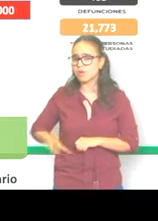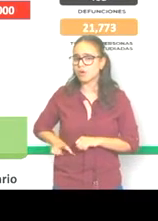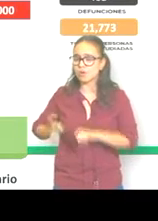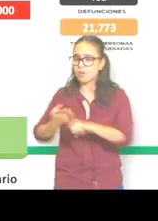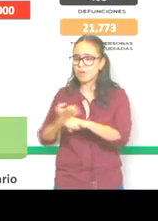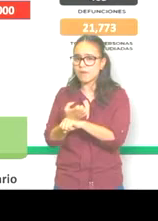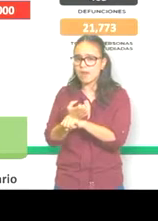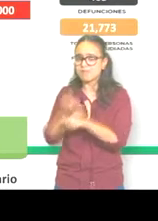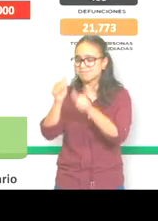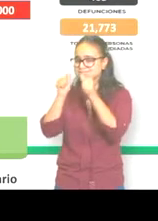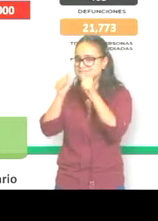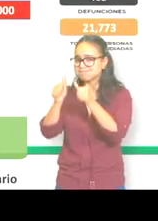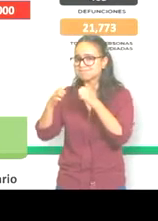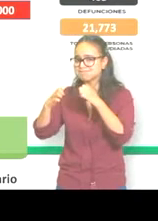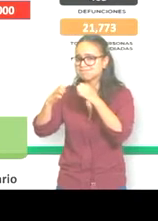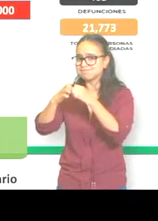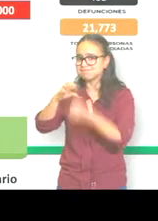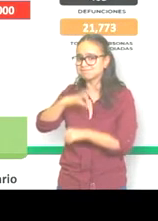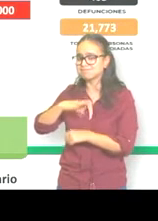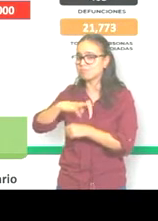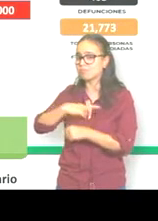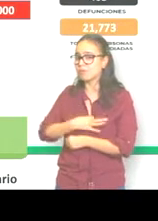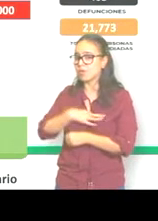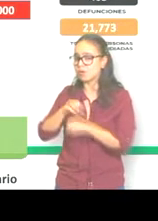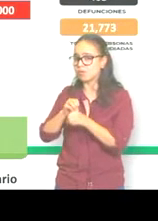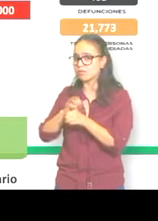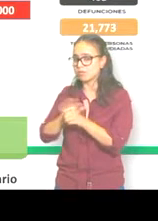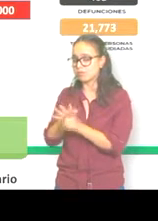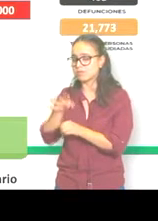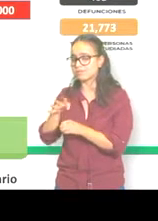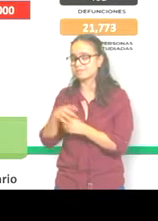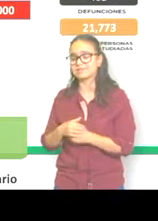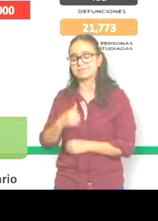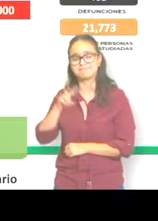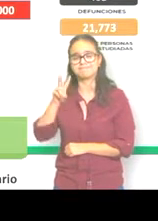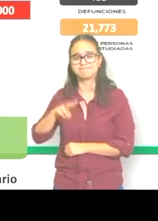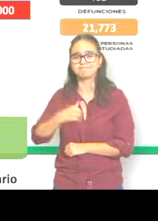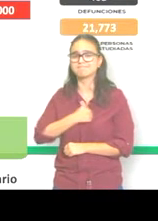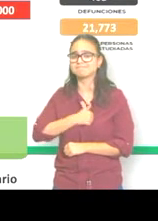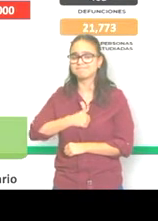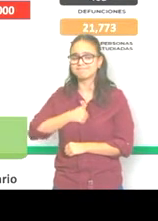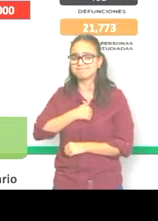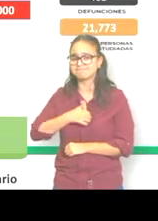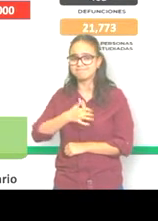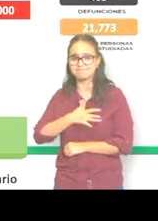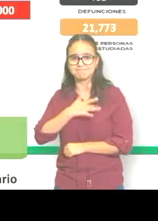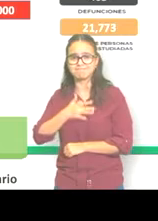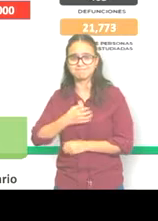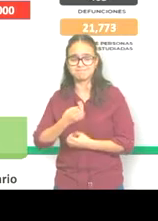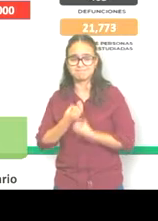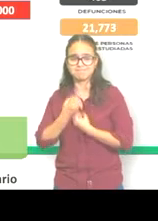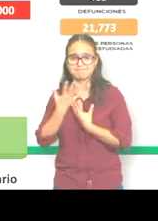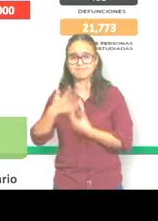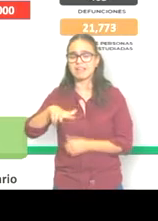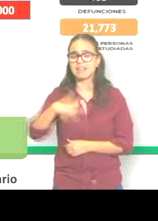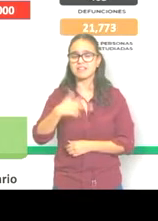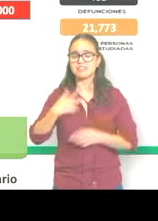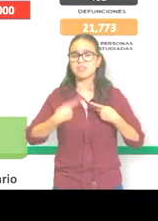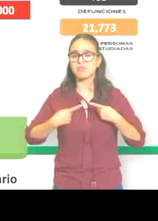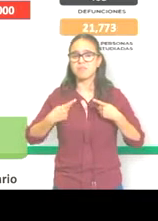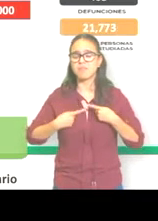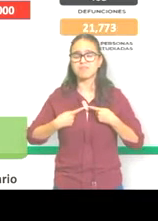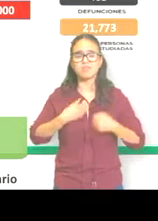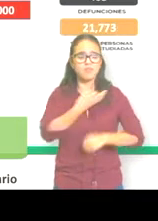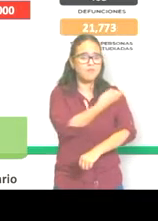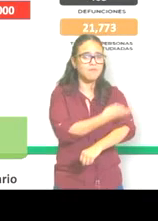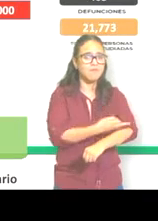de la contingencia, enviamos nuestro más sentido pésame a estas 13 familias. Se trata de 13 personas donde ya existe